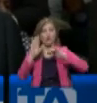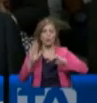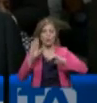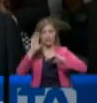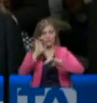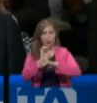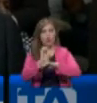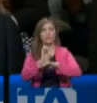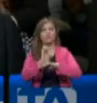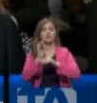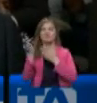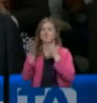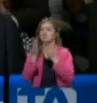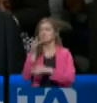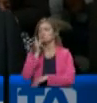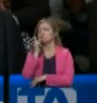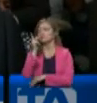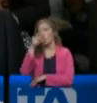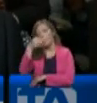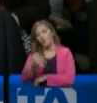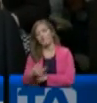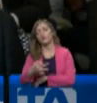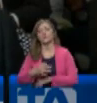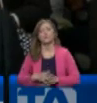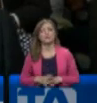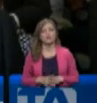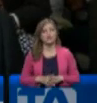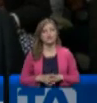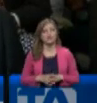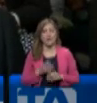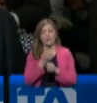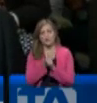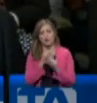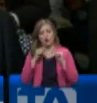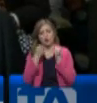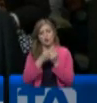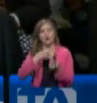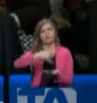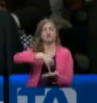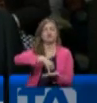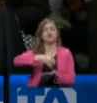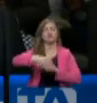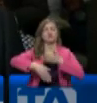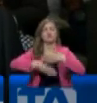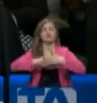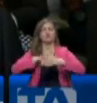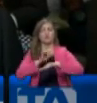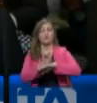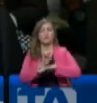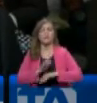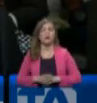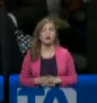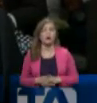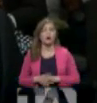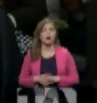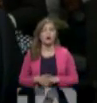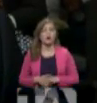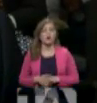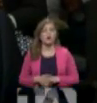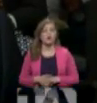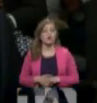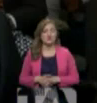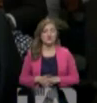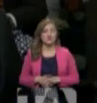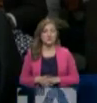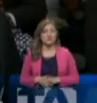el país, con el servicio público, con la defensa de los grupos más vulnerables del país. Estoy seguro que él, en cambio, diría